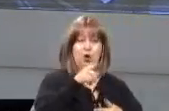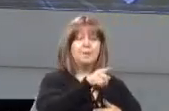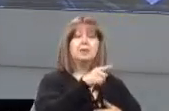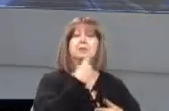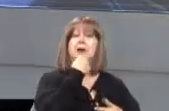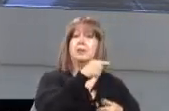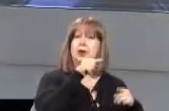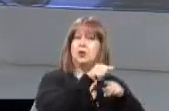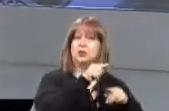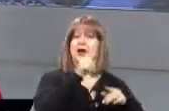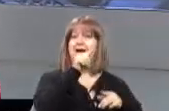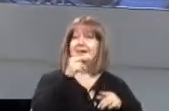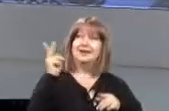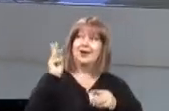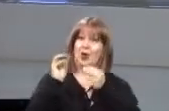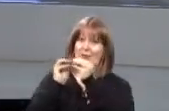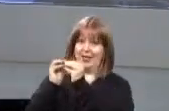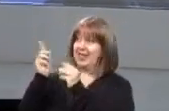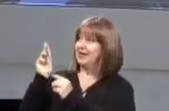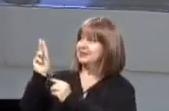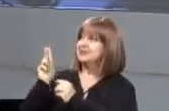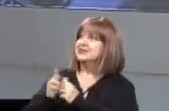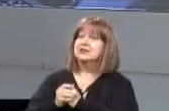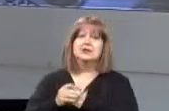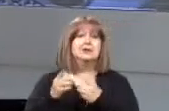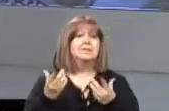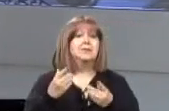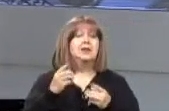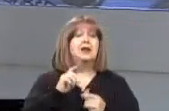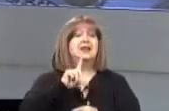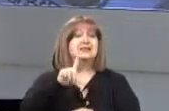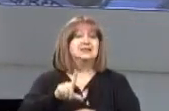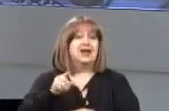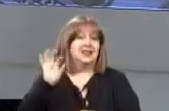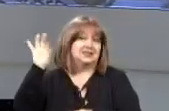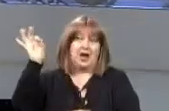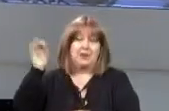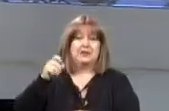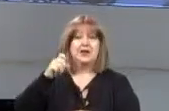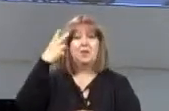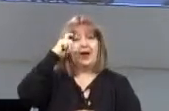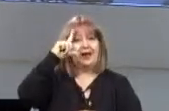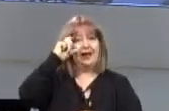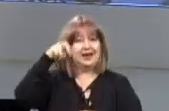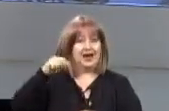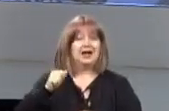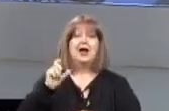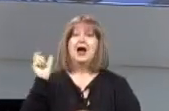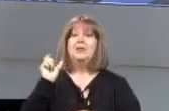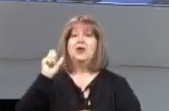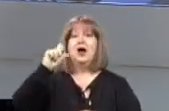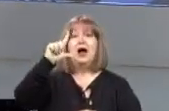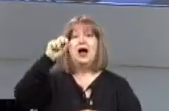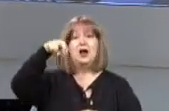tan certero, pero bueno, más o menos el panorama en el que estamos, y está con nosotros la licenciada en economía Elena Alonso, bienvenida. Gracias. ¿Cómo estás? Hola,